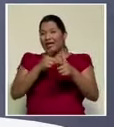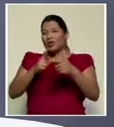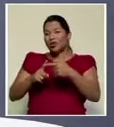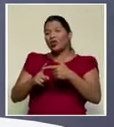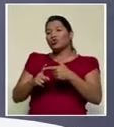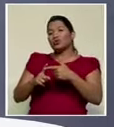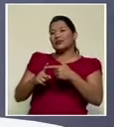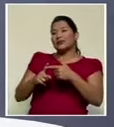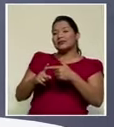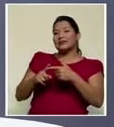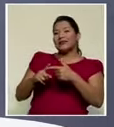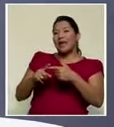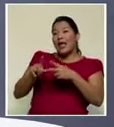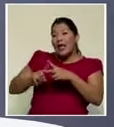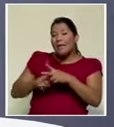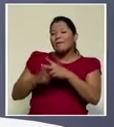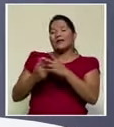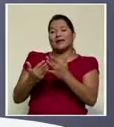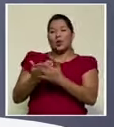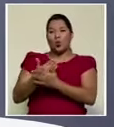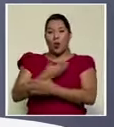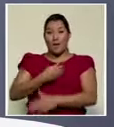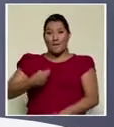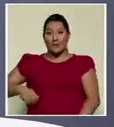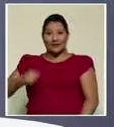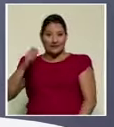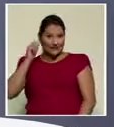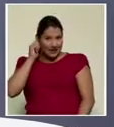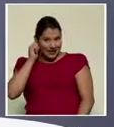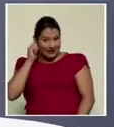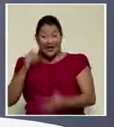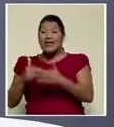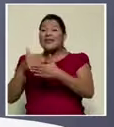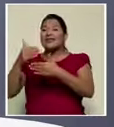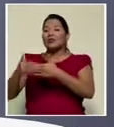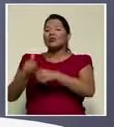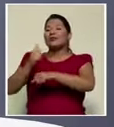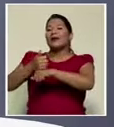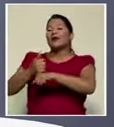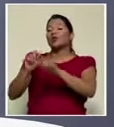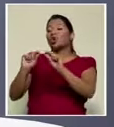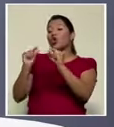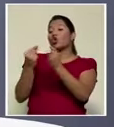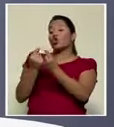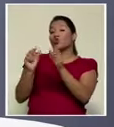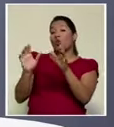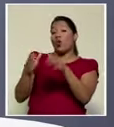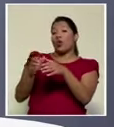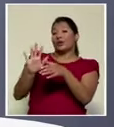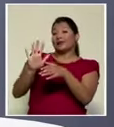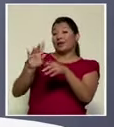integrarán para conformar el tribunal de 5 y votar para escoger la persona que ejercerá la presidencia